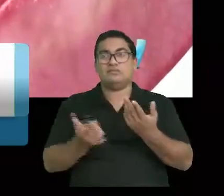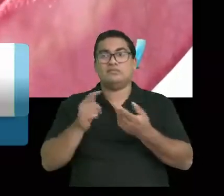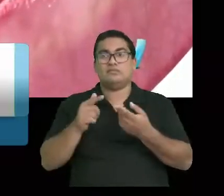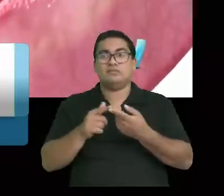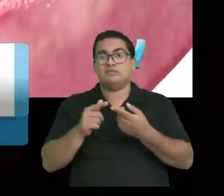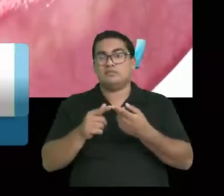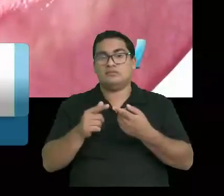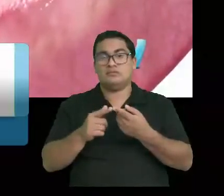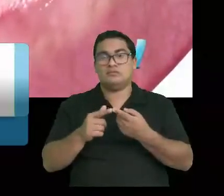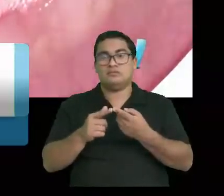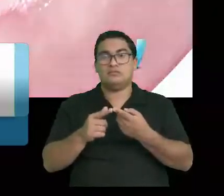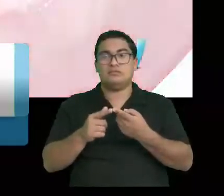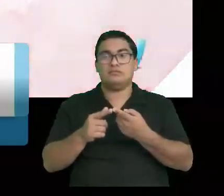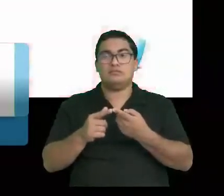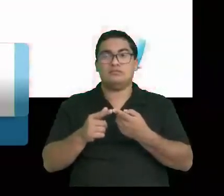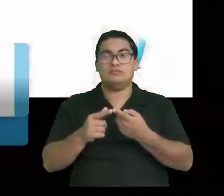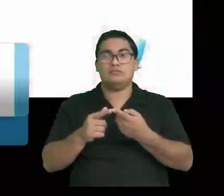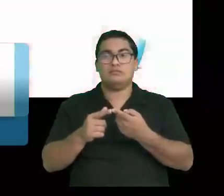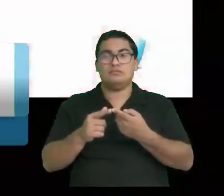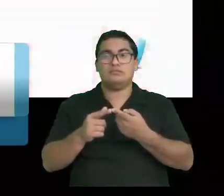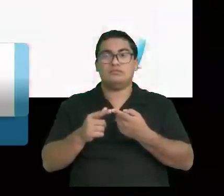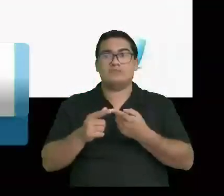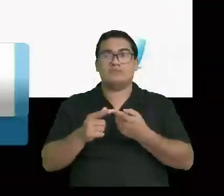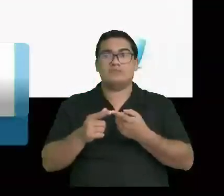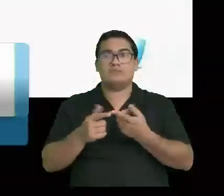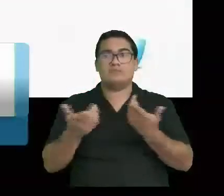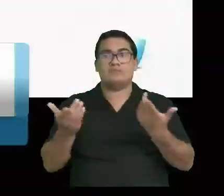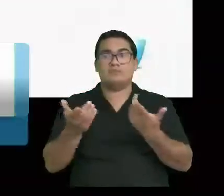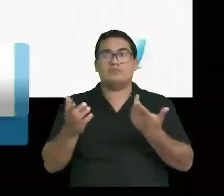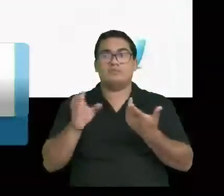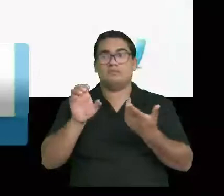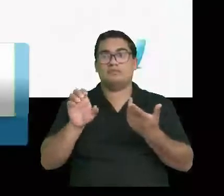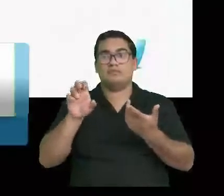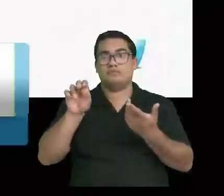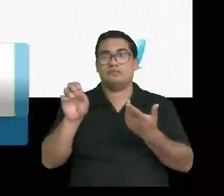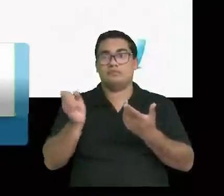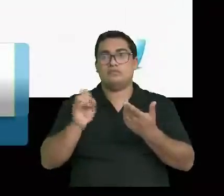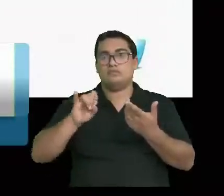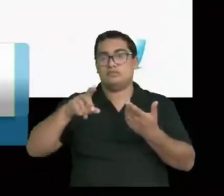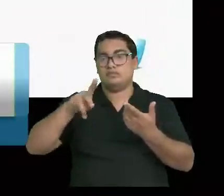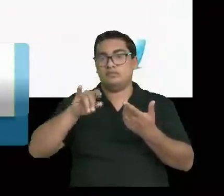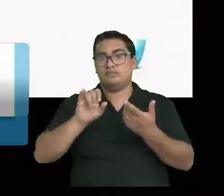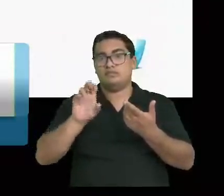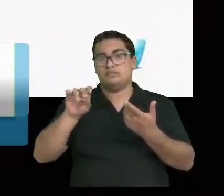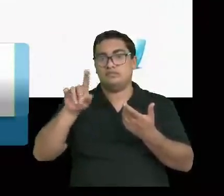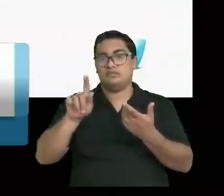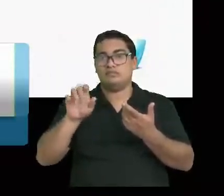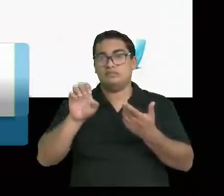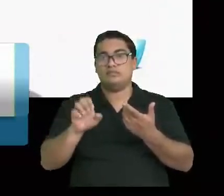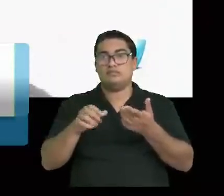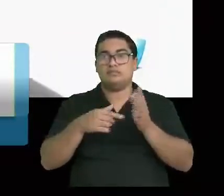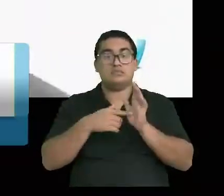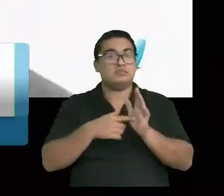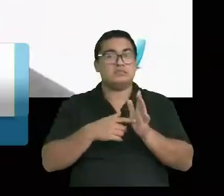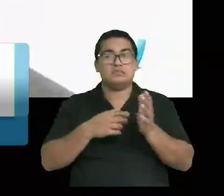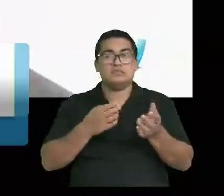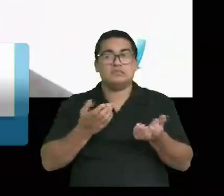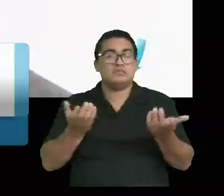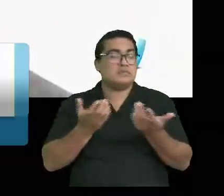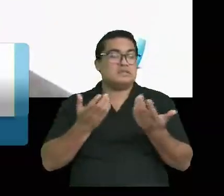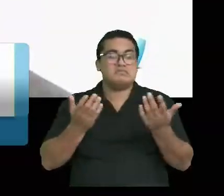grado 1 vamos a encontrar un bruxismo incipiente, ¿verdad?, que básicamente sin ninguna manifestación de daño